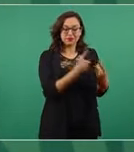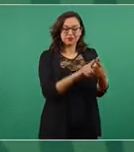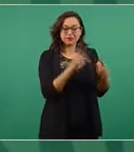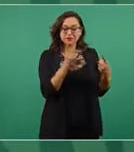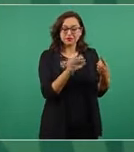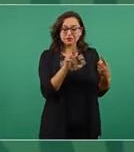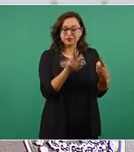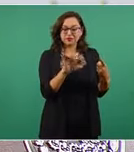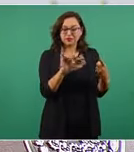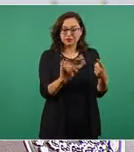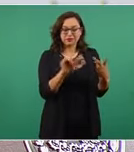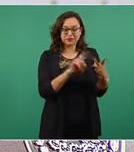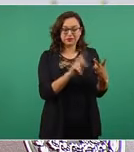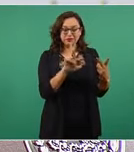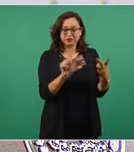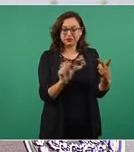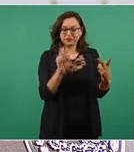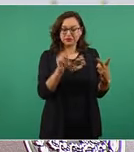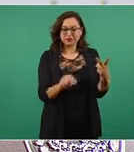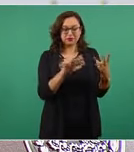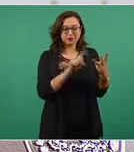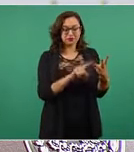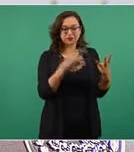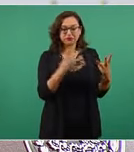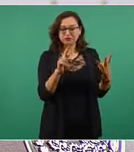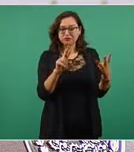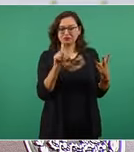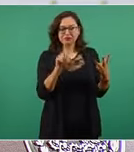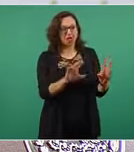Y la aplauden.